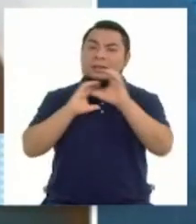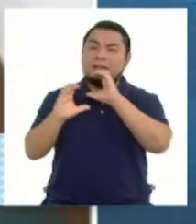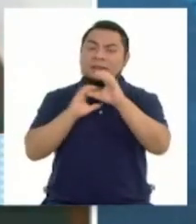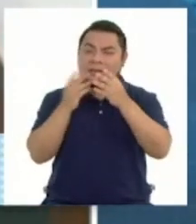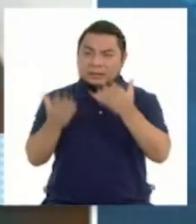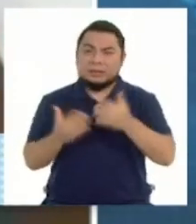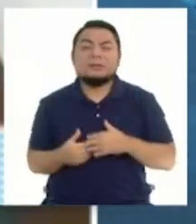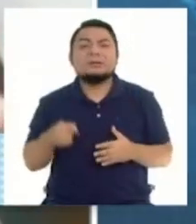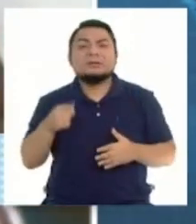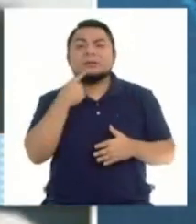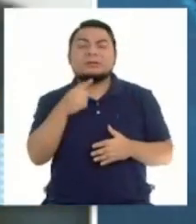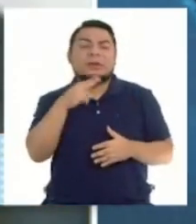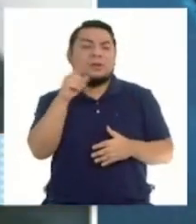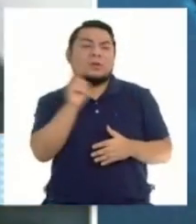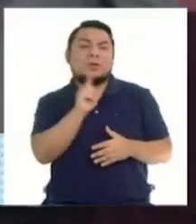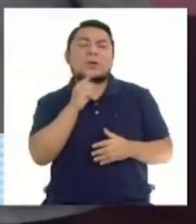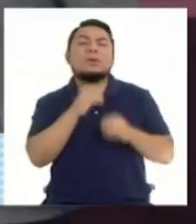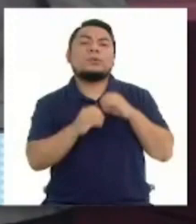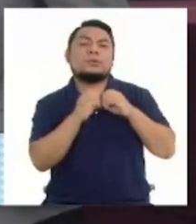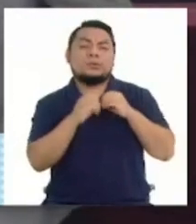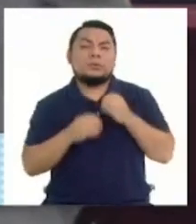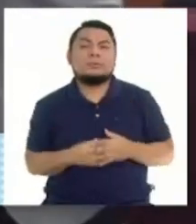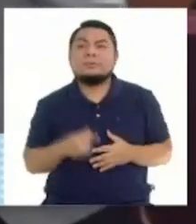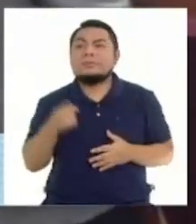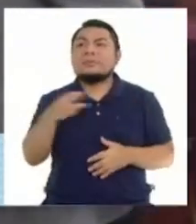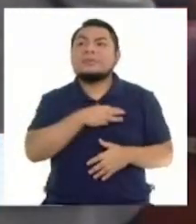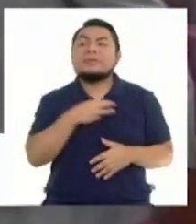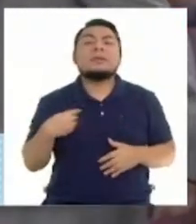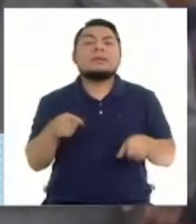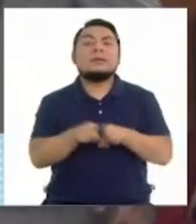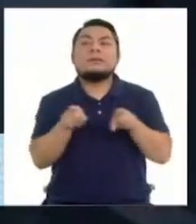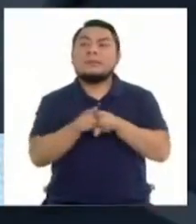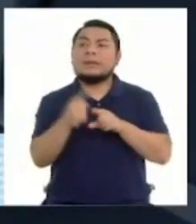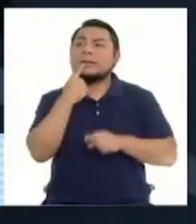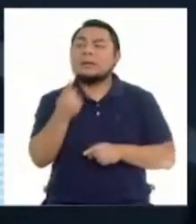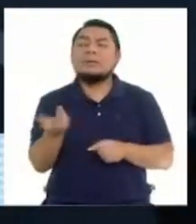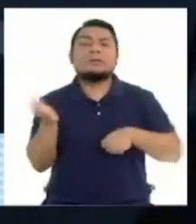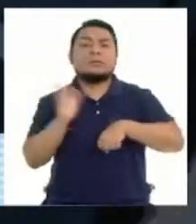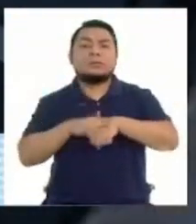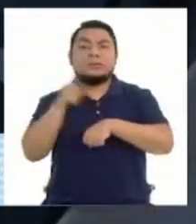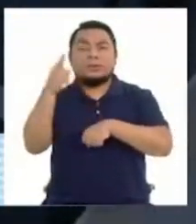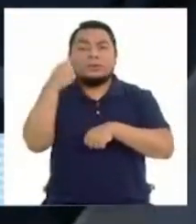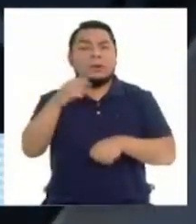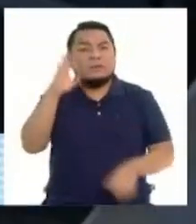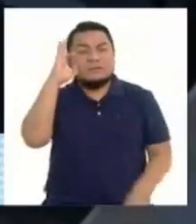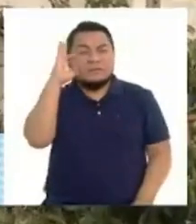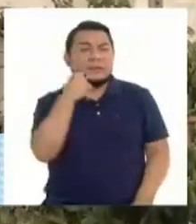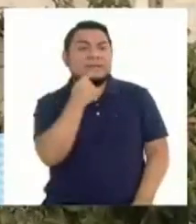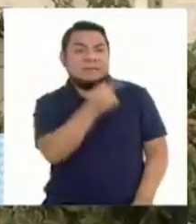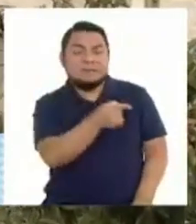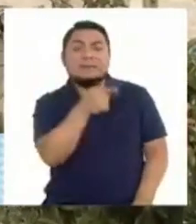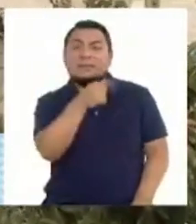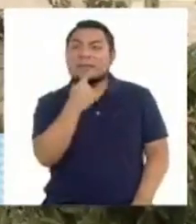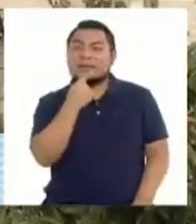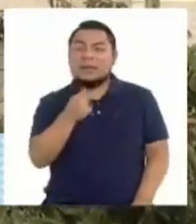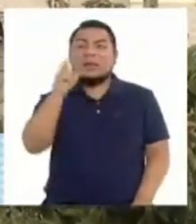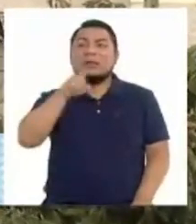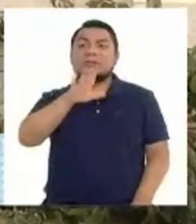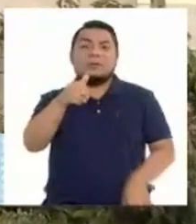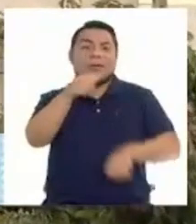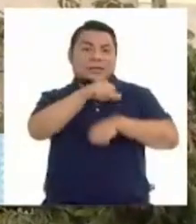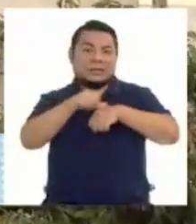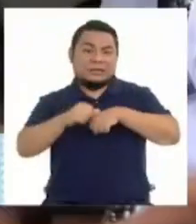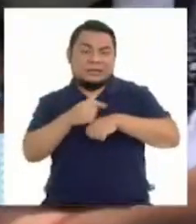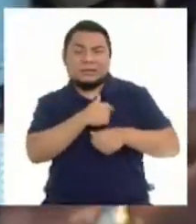se niega a una solución el ministro también se refirió la situación de alberto fujimori señaló que debido a su operación